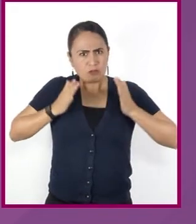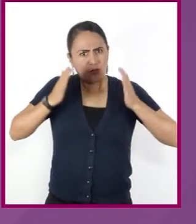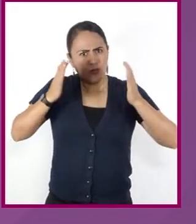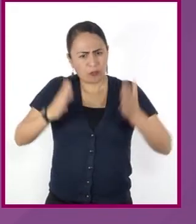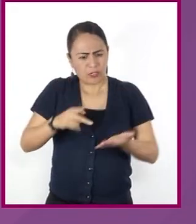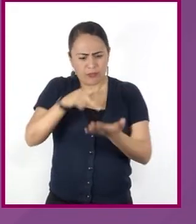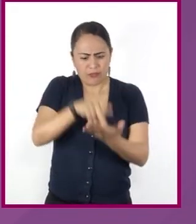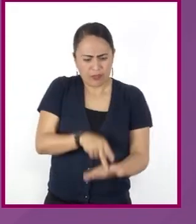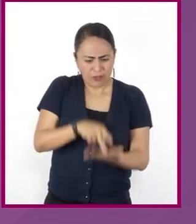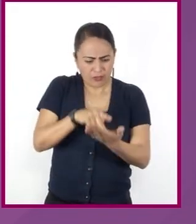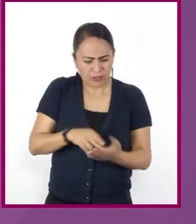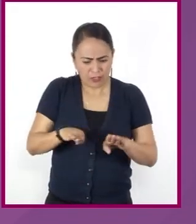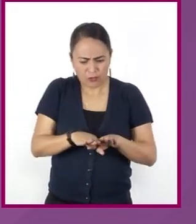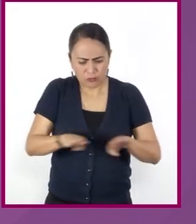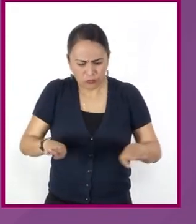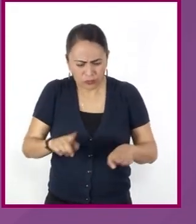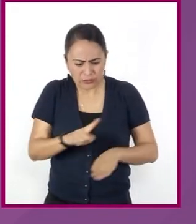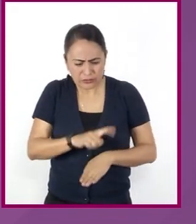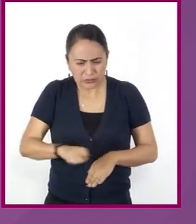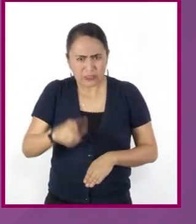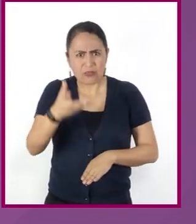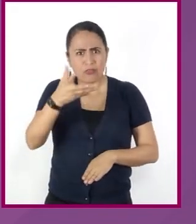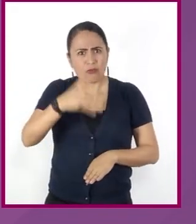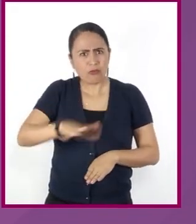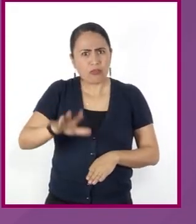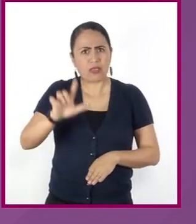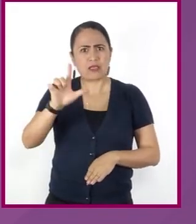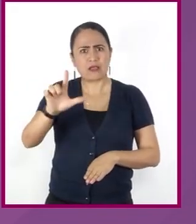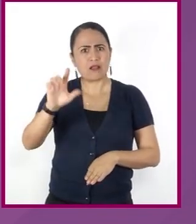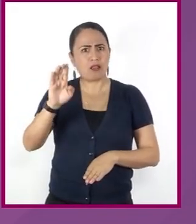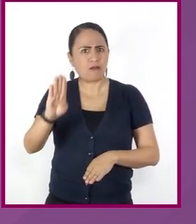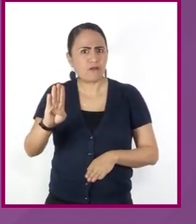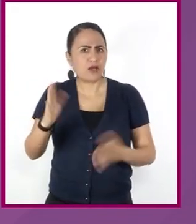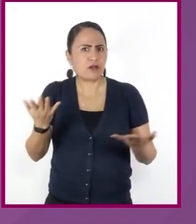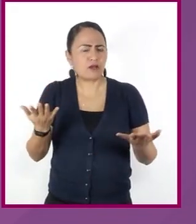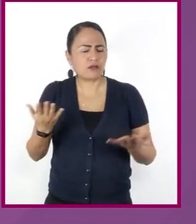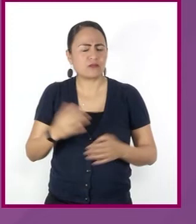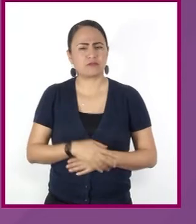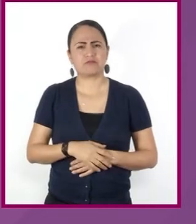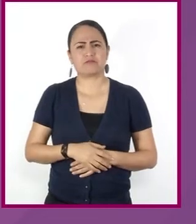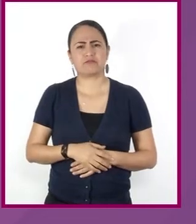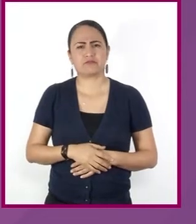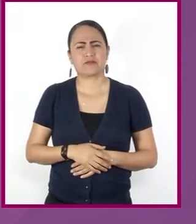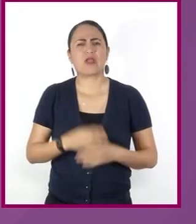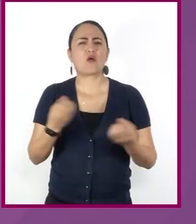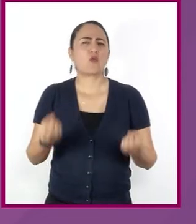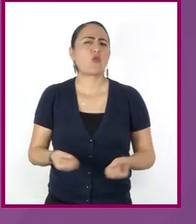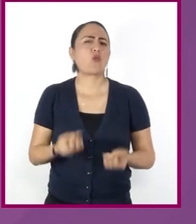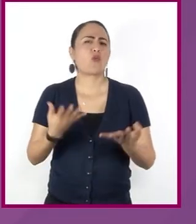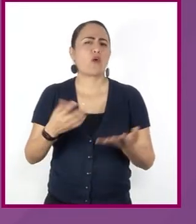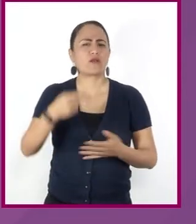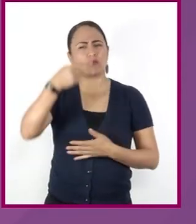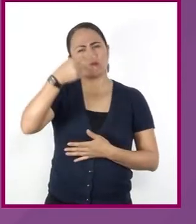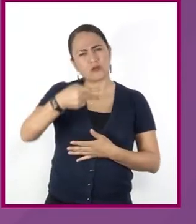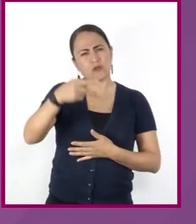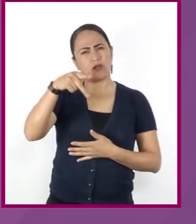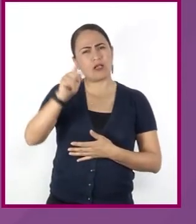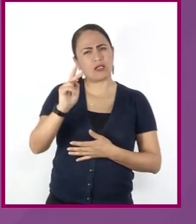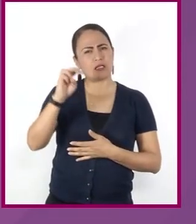ver que la báscula marca 110 libras. Aproximadamente, ¿a cuántos kilogramos